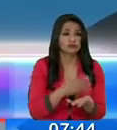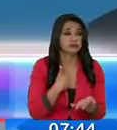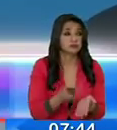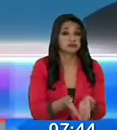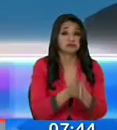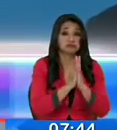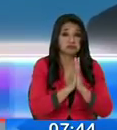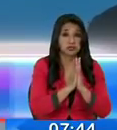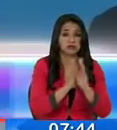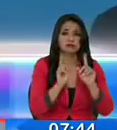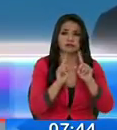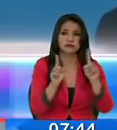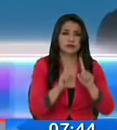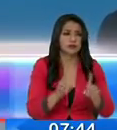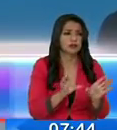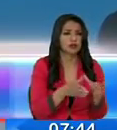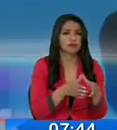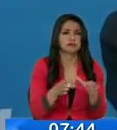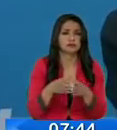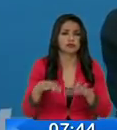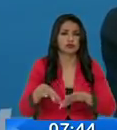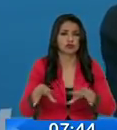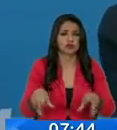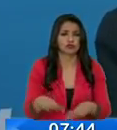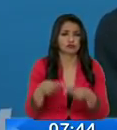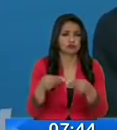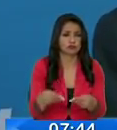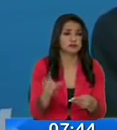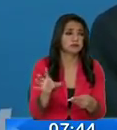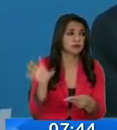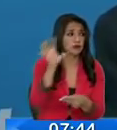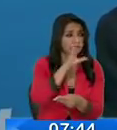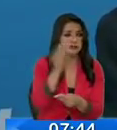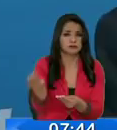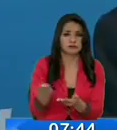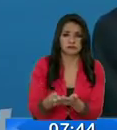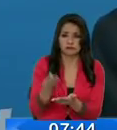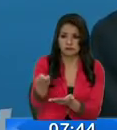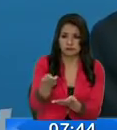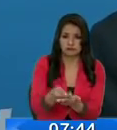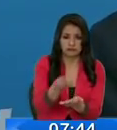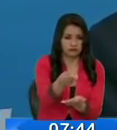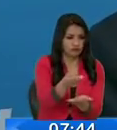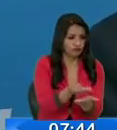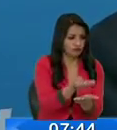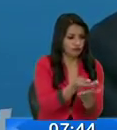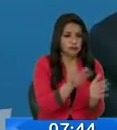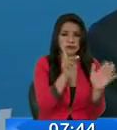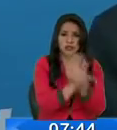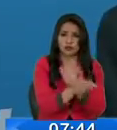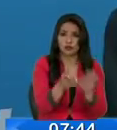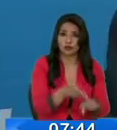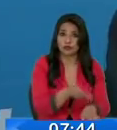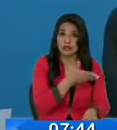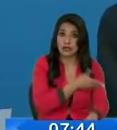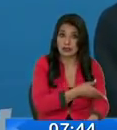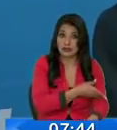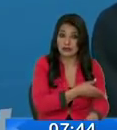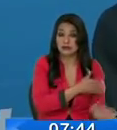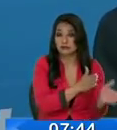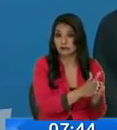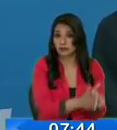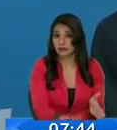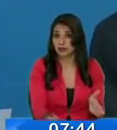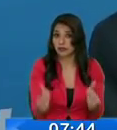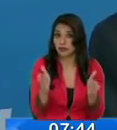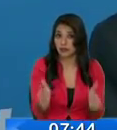las diversas comisiones anticorrupción de las diversas provincias que nos entreguen todas aquellas denuncias que se hicieron en todo el tiempo que